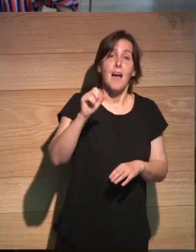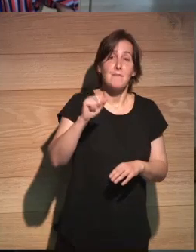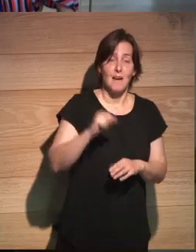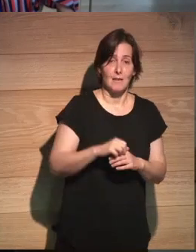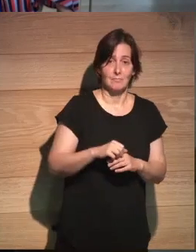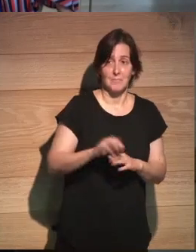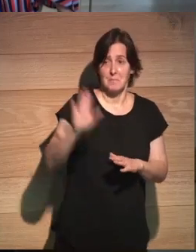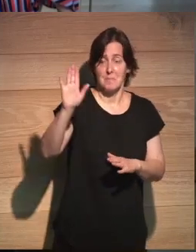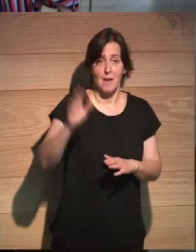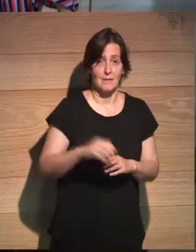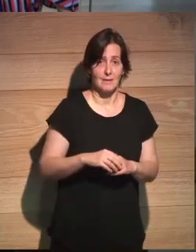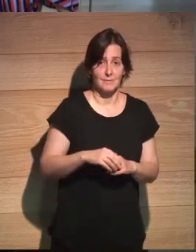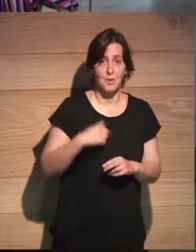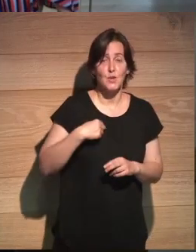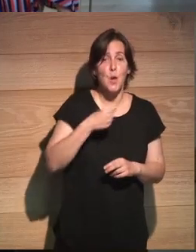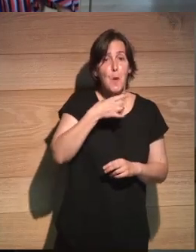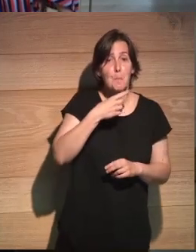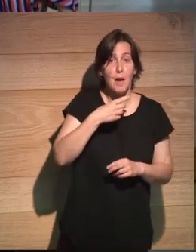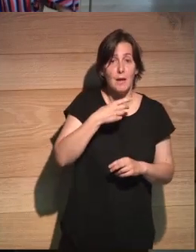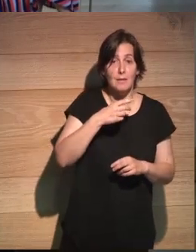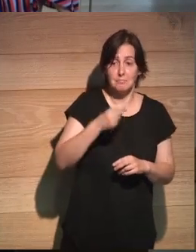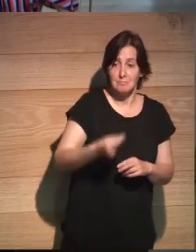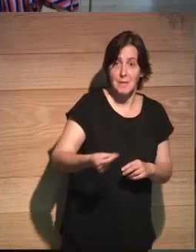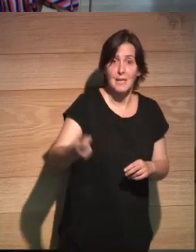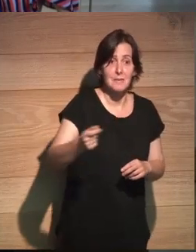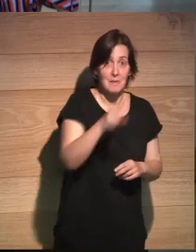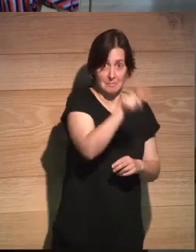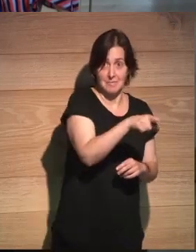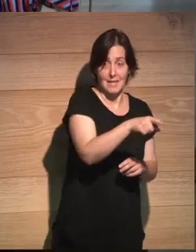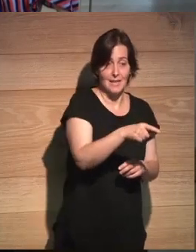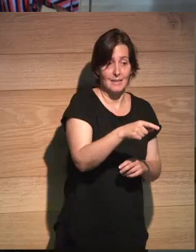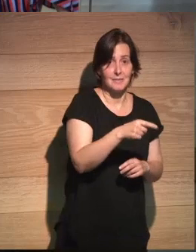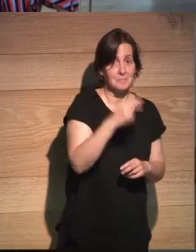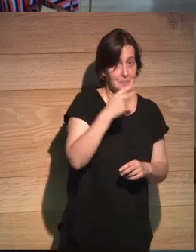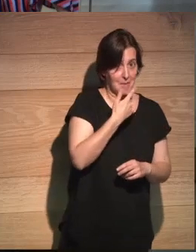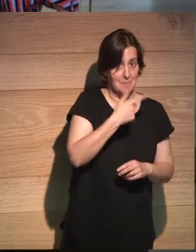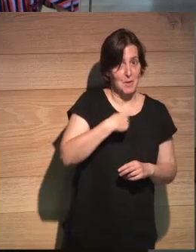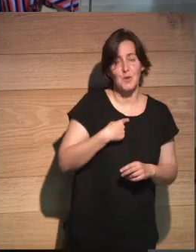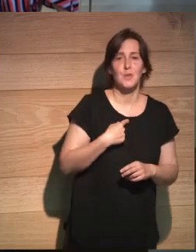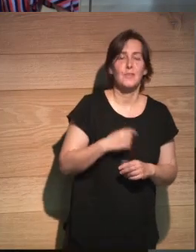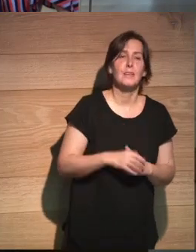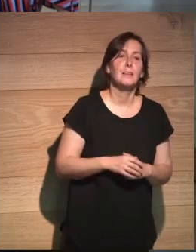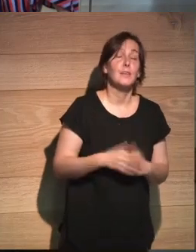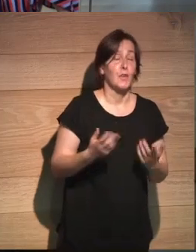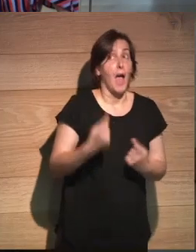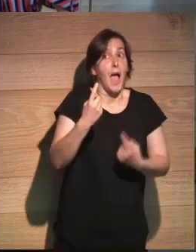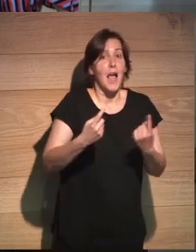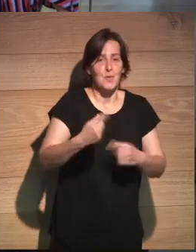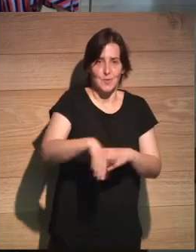y salió alguien de un bar diciendo Germán. ¿Quién era? Era él que me había reconocido por el artículo. O sea, que al menos uno sí te para por la calle.